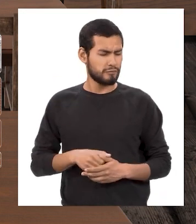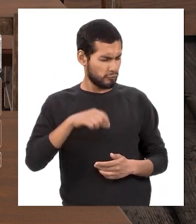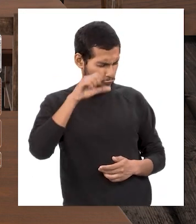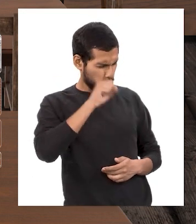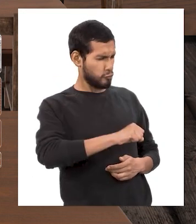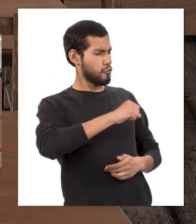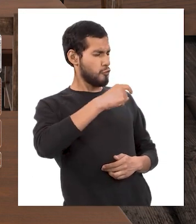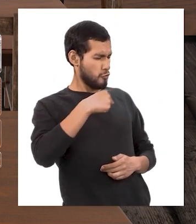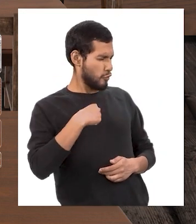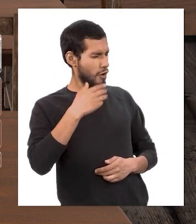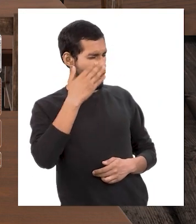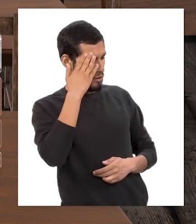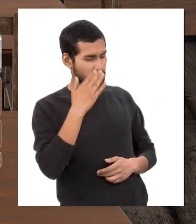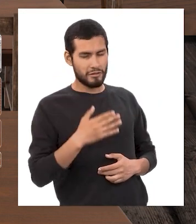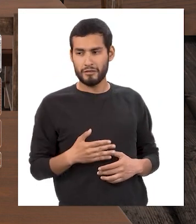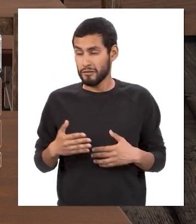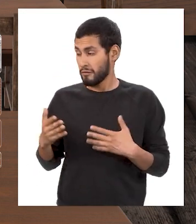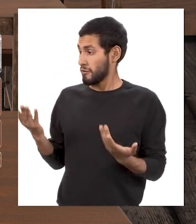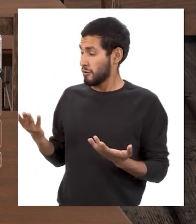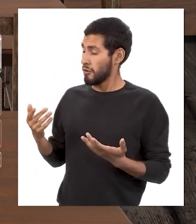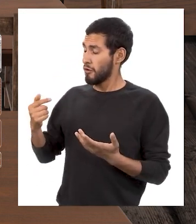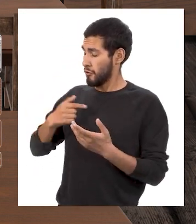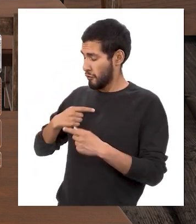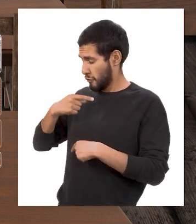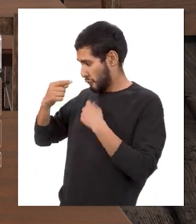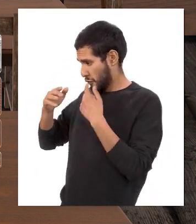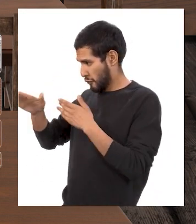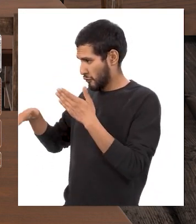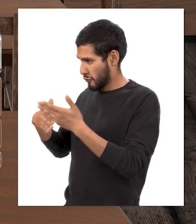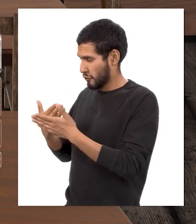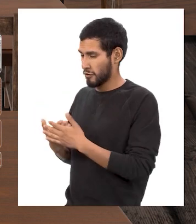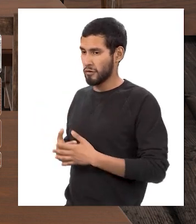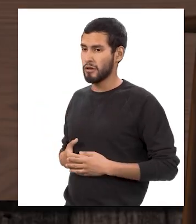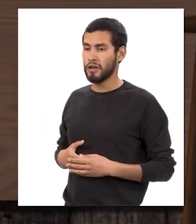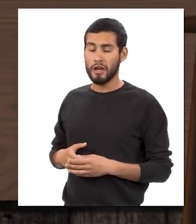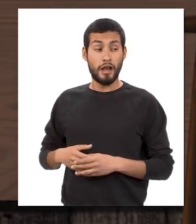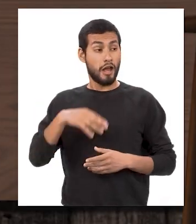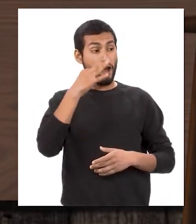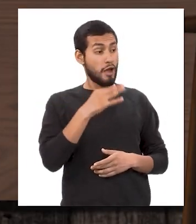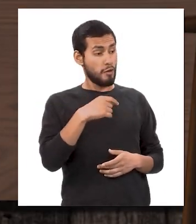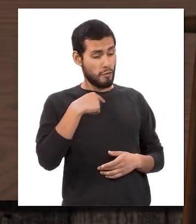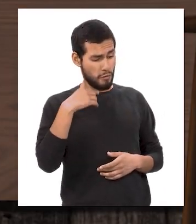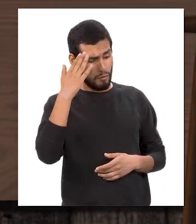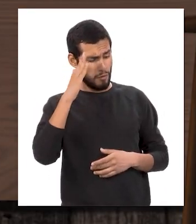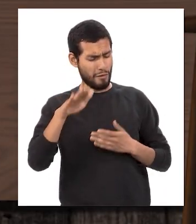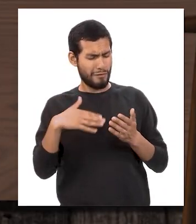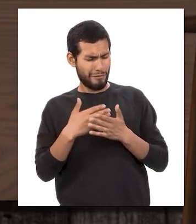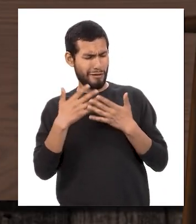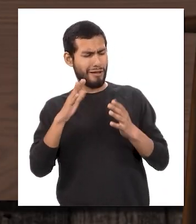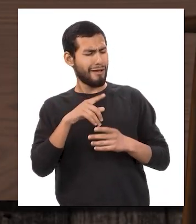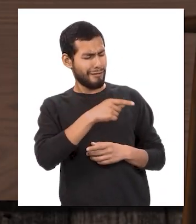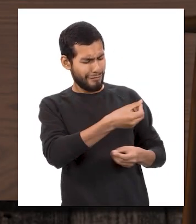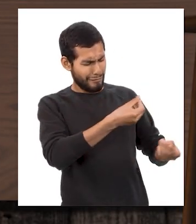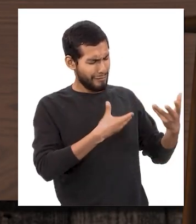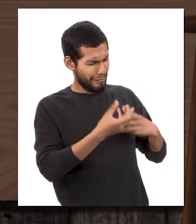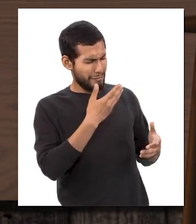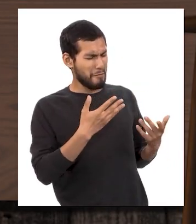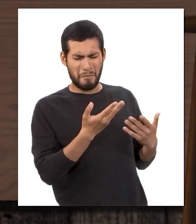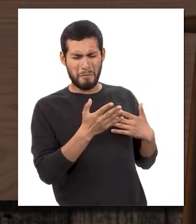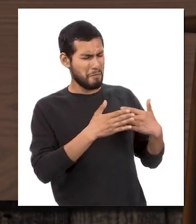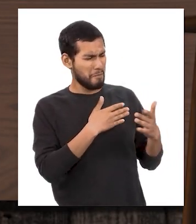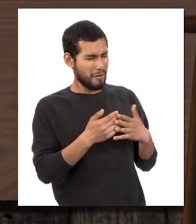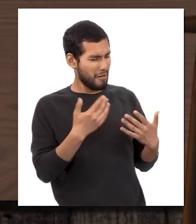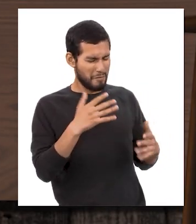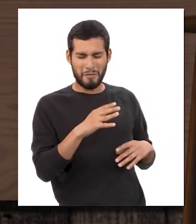Pero desde luego que sí. Entonces, voy a confesarlo todo. Ahora que lo sé todo, no tiene gracia si